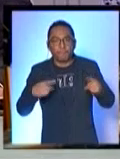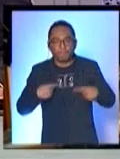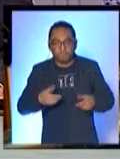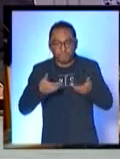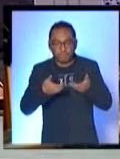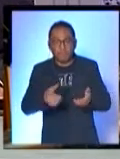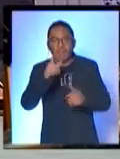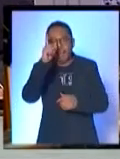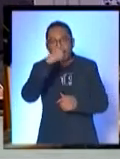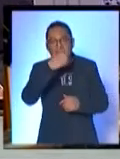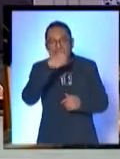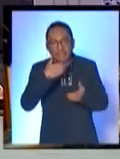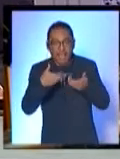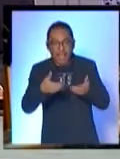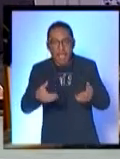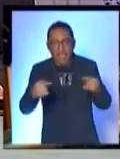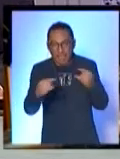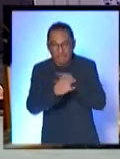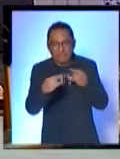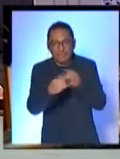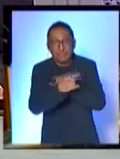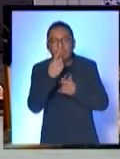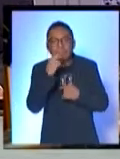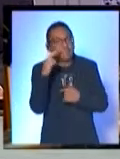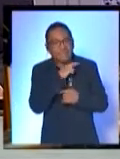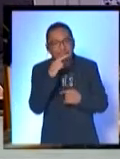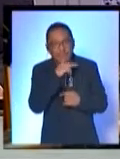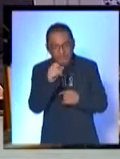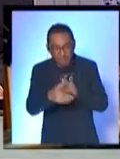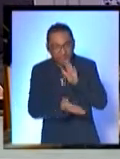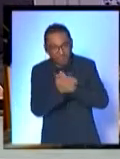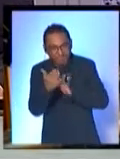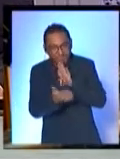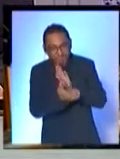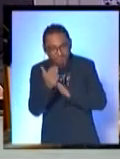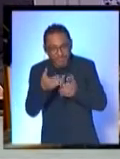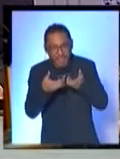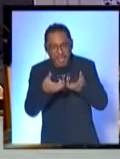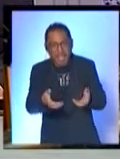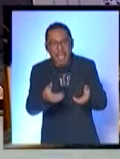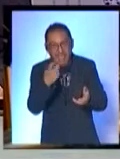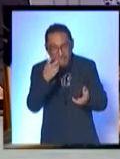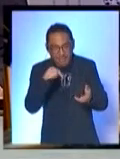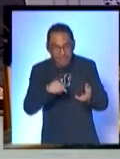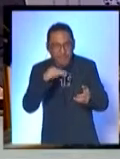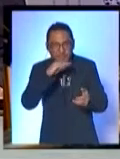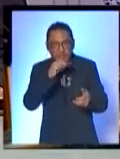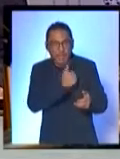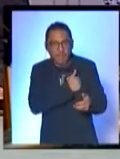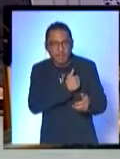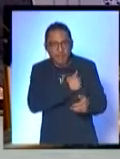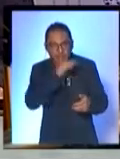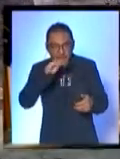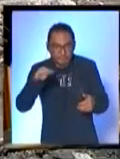avenida Lázaro Cárdenas exigen prontitud en las obras que se realizan en esta arteria de la capital michoacana.